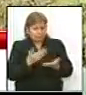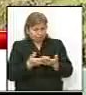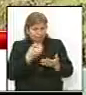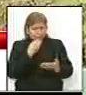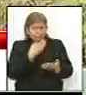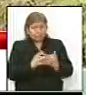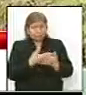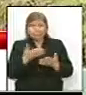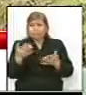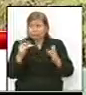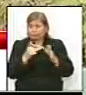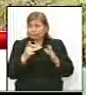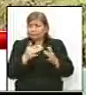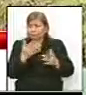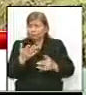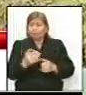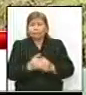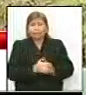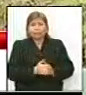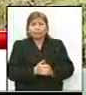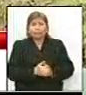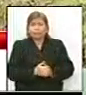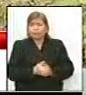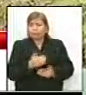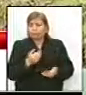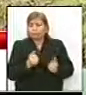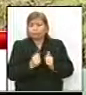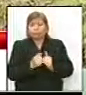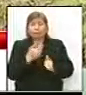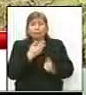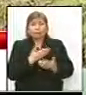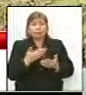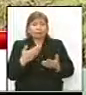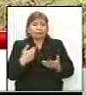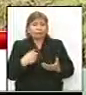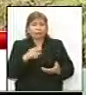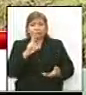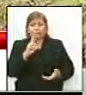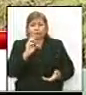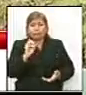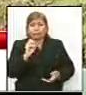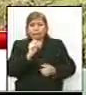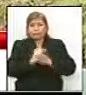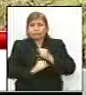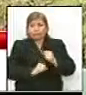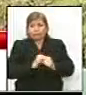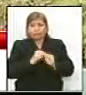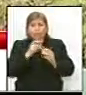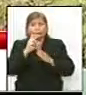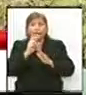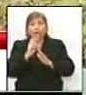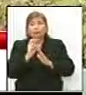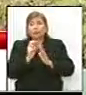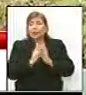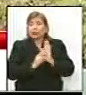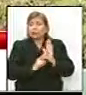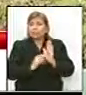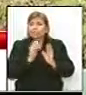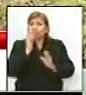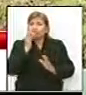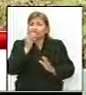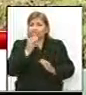a conectar a los 600 que faltan, pero con eso estaremos matando los 20 años que se ha proyectado. Por esa